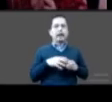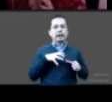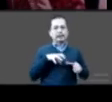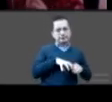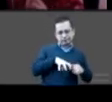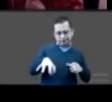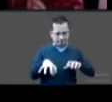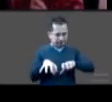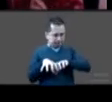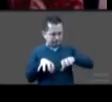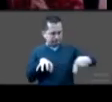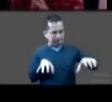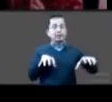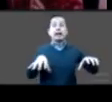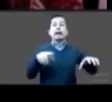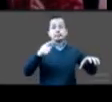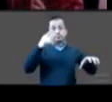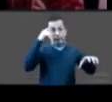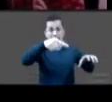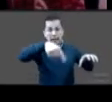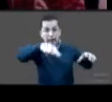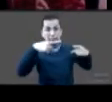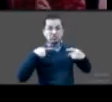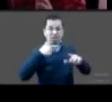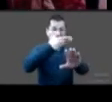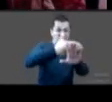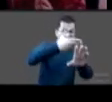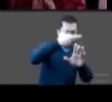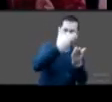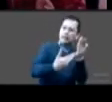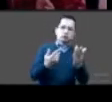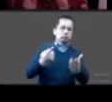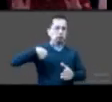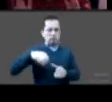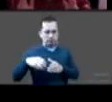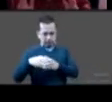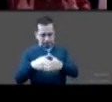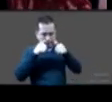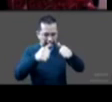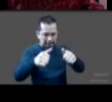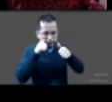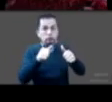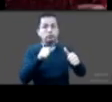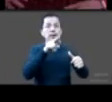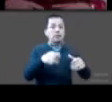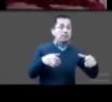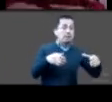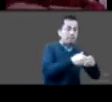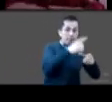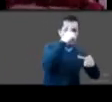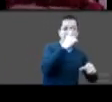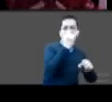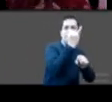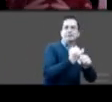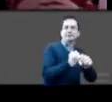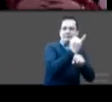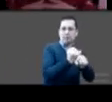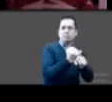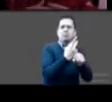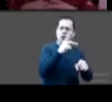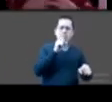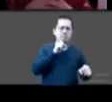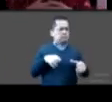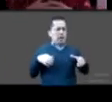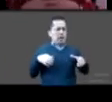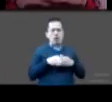la investigación, las fiscalías de investigación. Cuando digo divididos estructuralmente, pero están en una misma coordinación con la